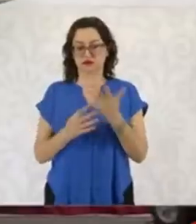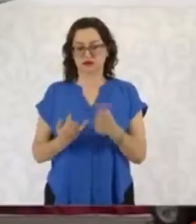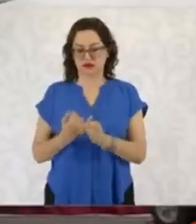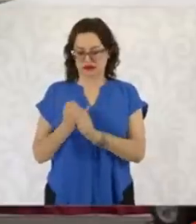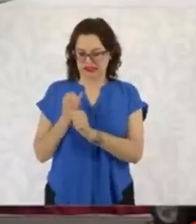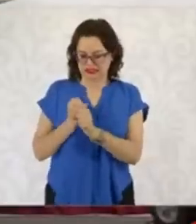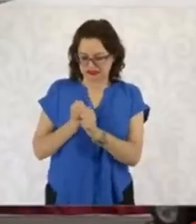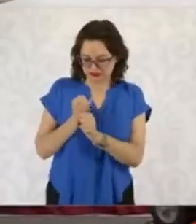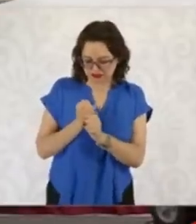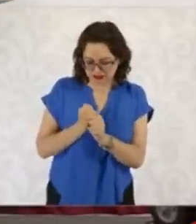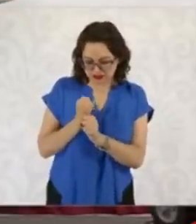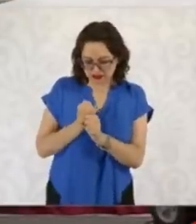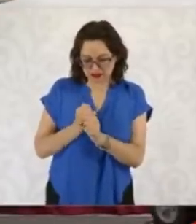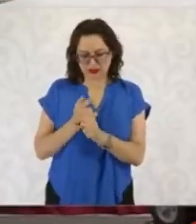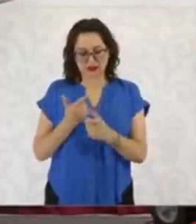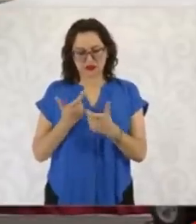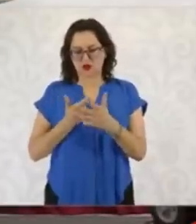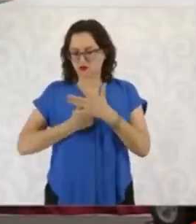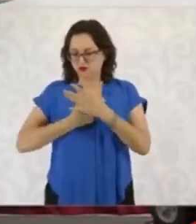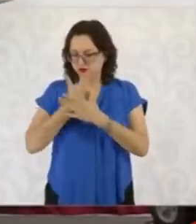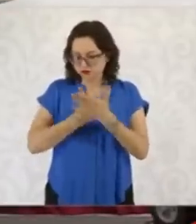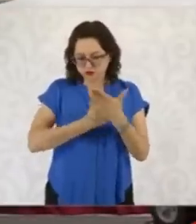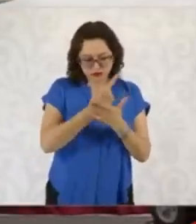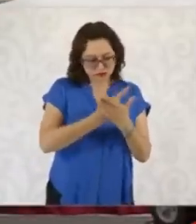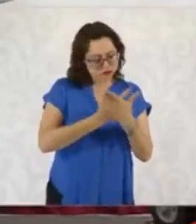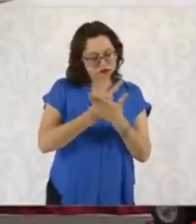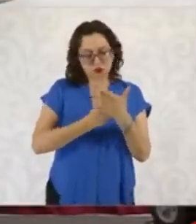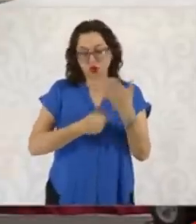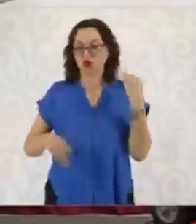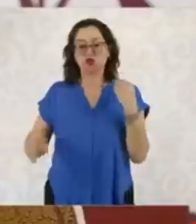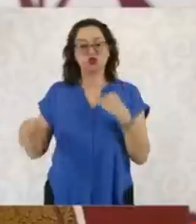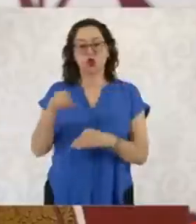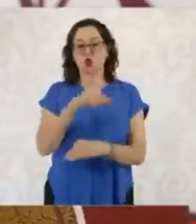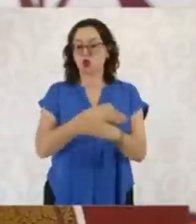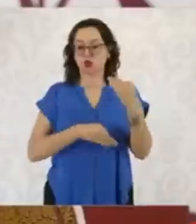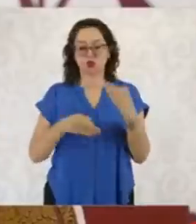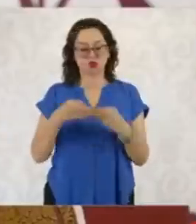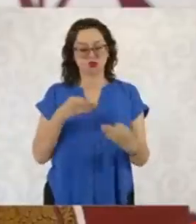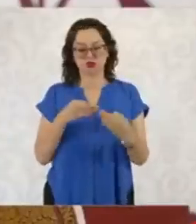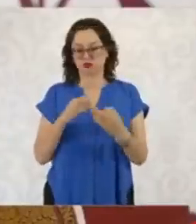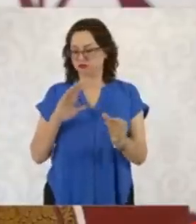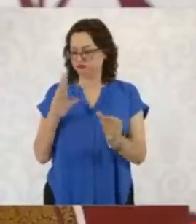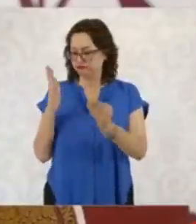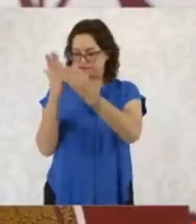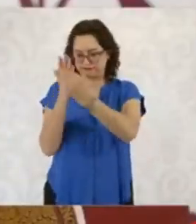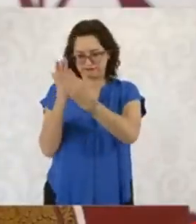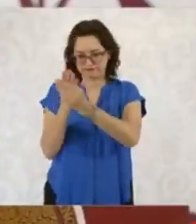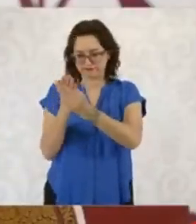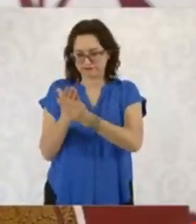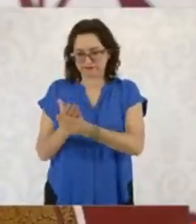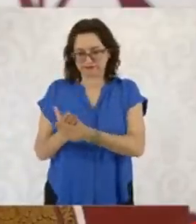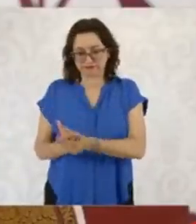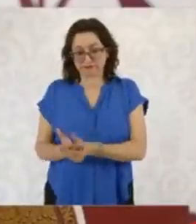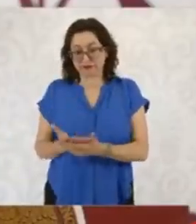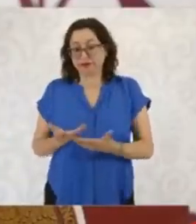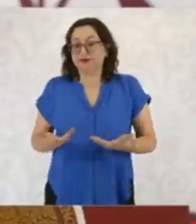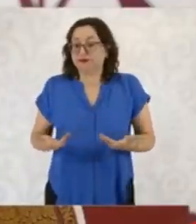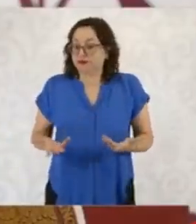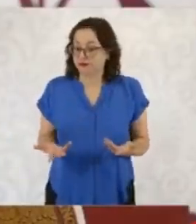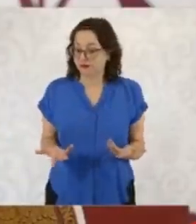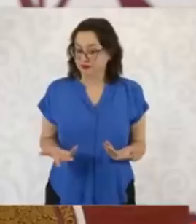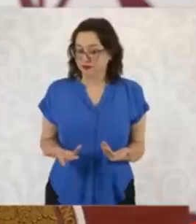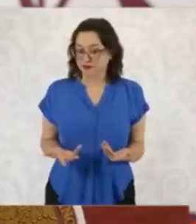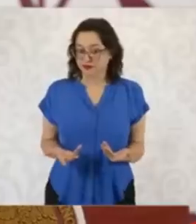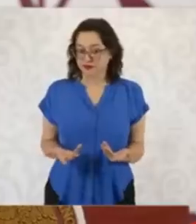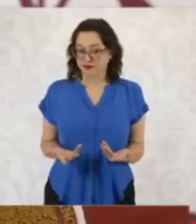en términos financieros que se hizo ha sido tomada en cuenta. Entonces,